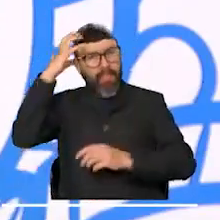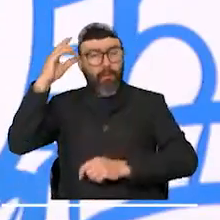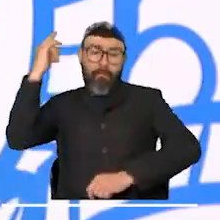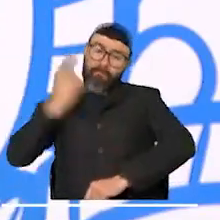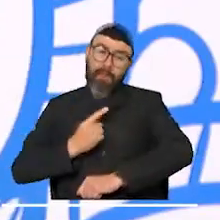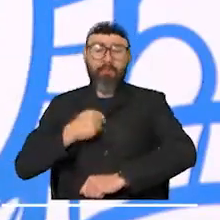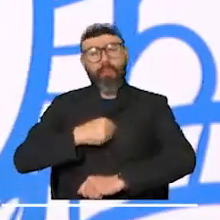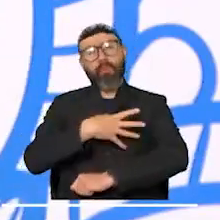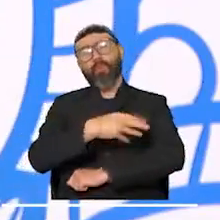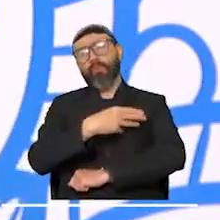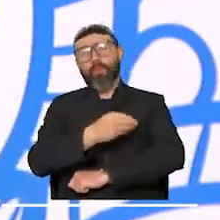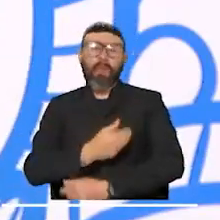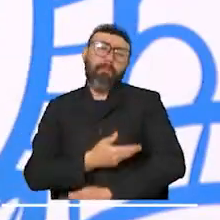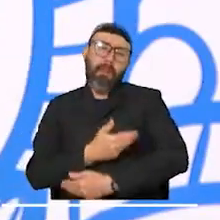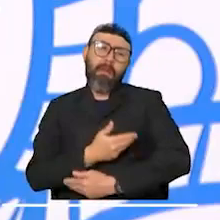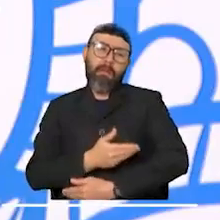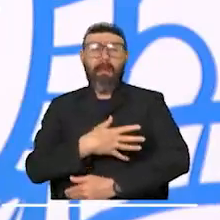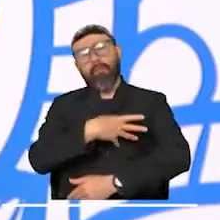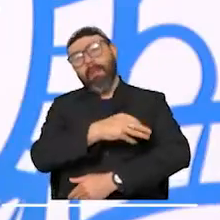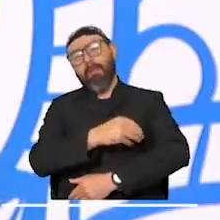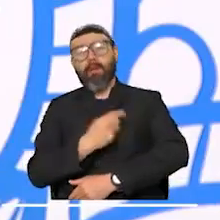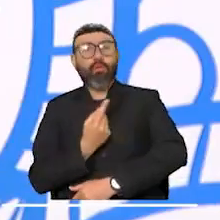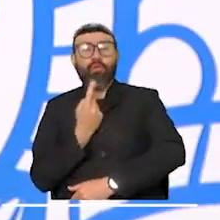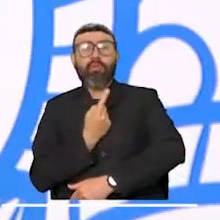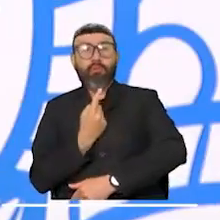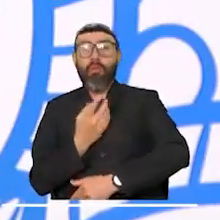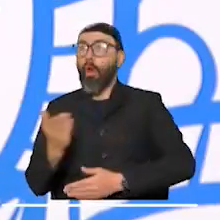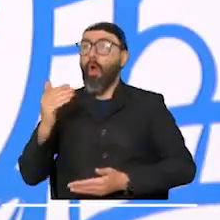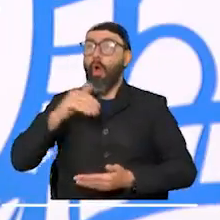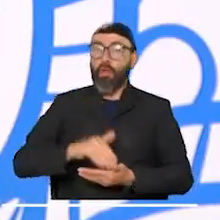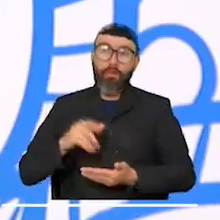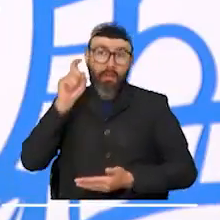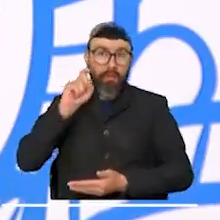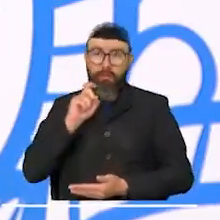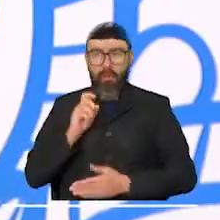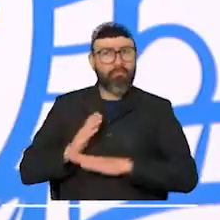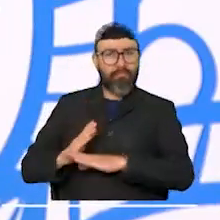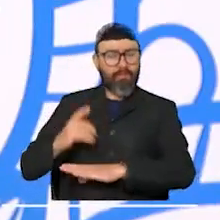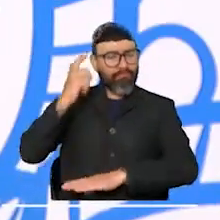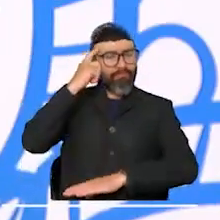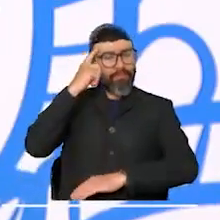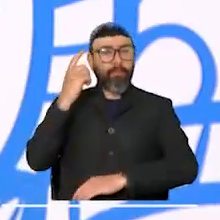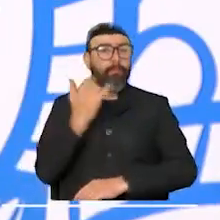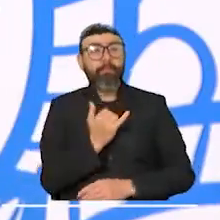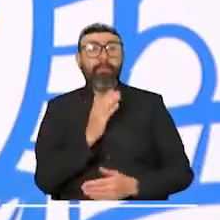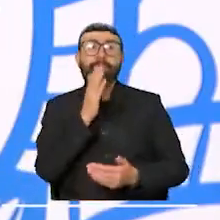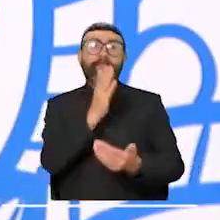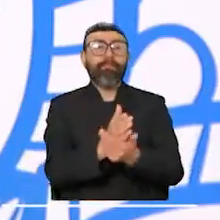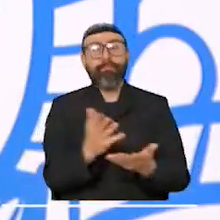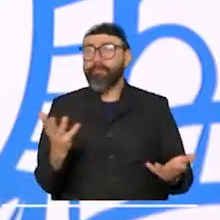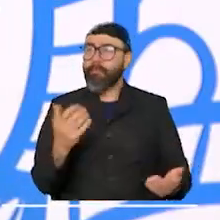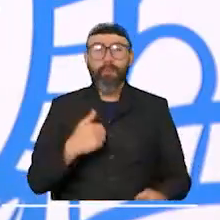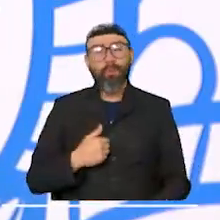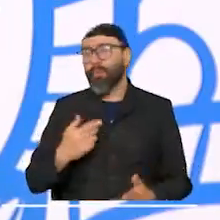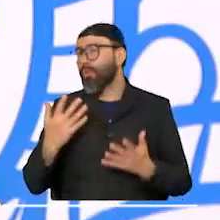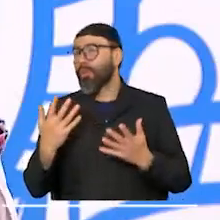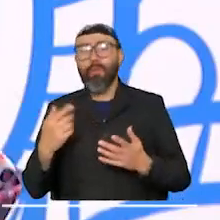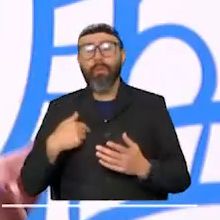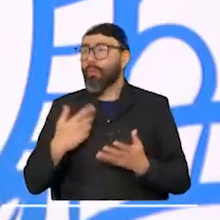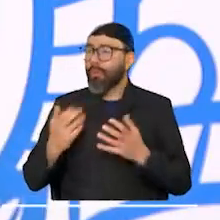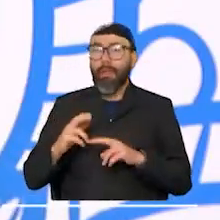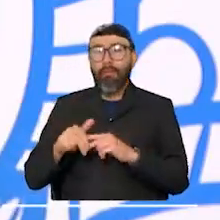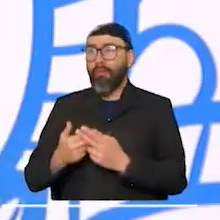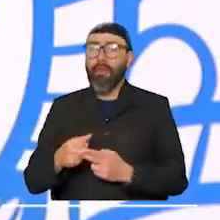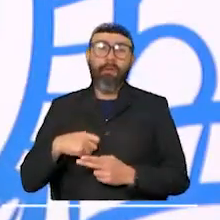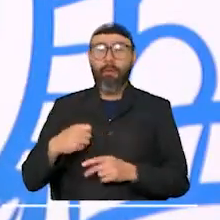esté lactando a que lo tenga y todo el tiempo para no quedar de nuevo en embarazo entonces ellas consultan que porque no tengo deseo sexual que porque